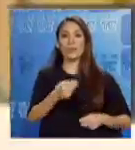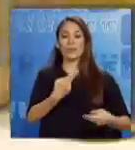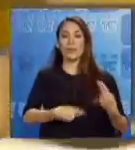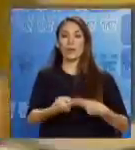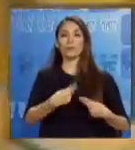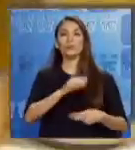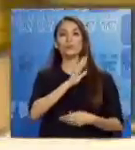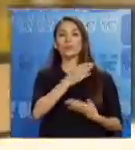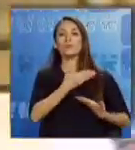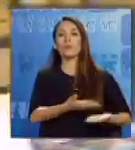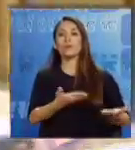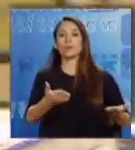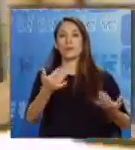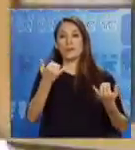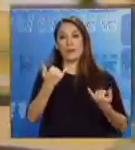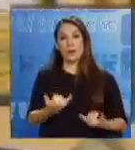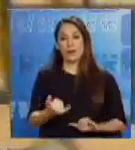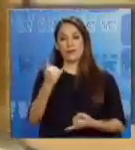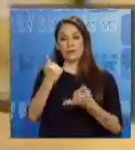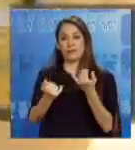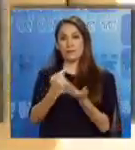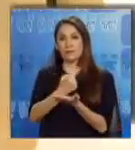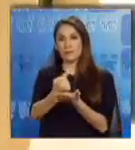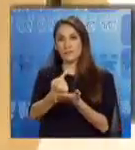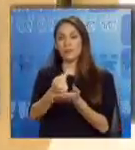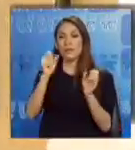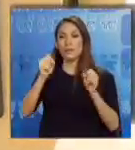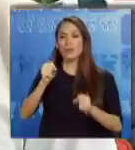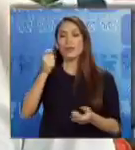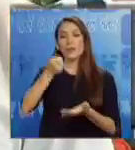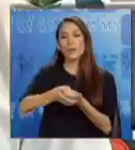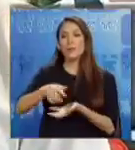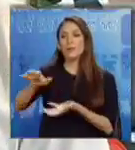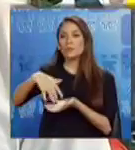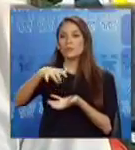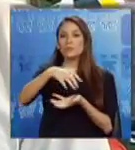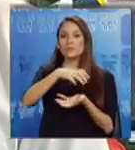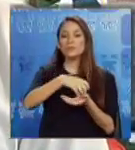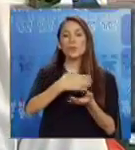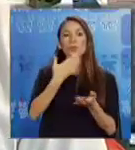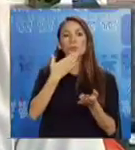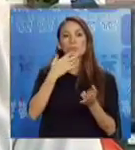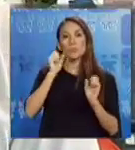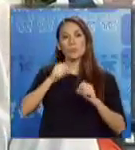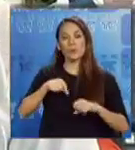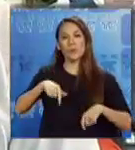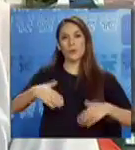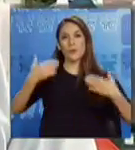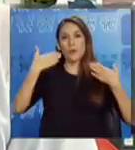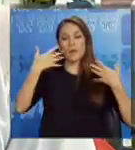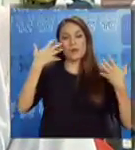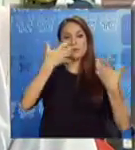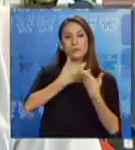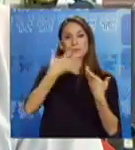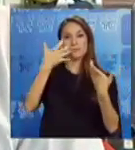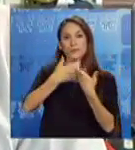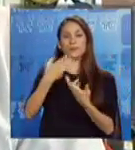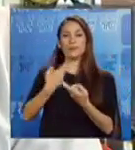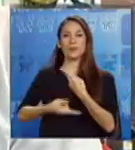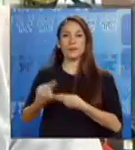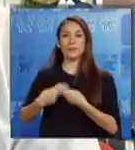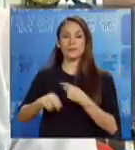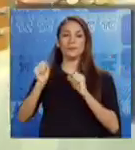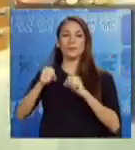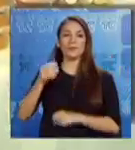sus productos este fin de semana y adicionalmente para que puedan hacer ruedas de negocios con posibles distribuidores en la ciudad de Guayaquil y comercializar sus productos